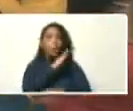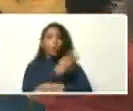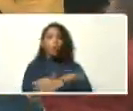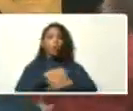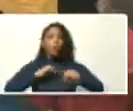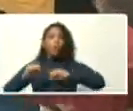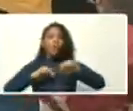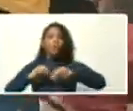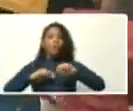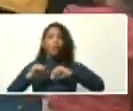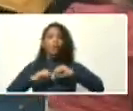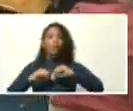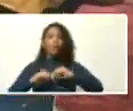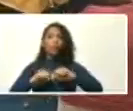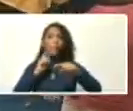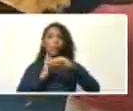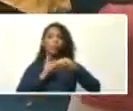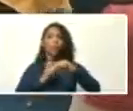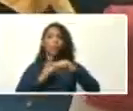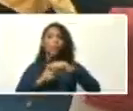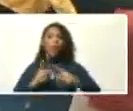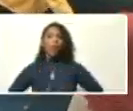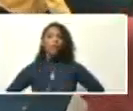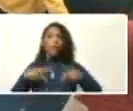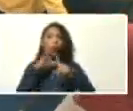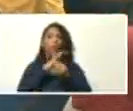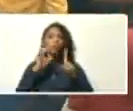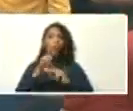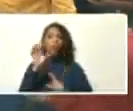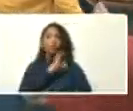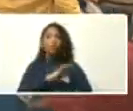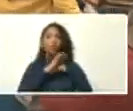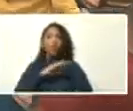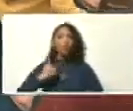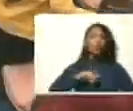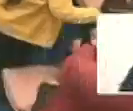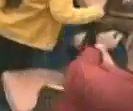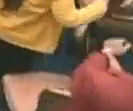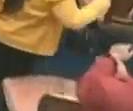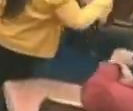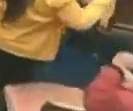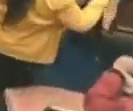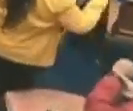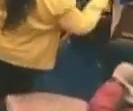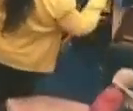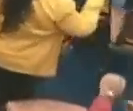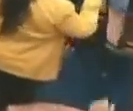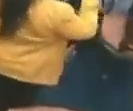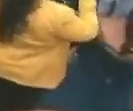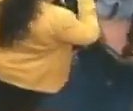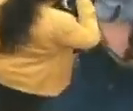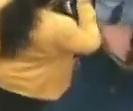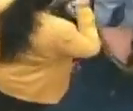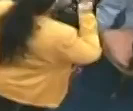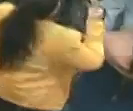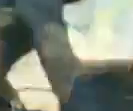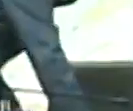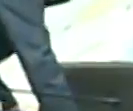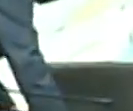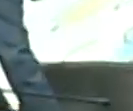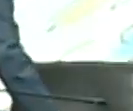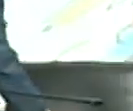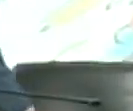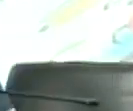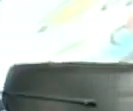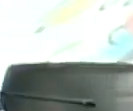que impacta de manera positiva la vida cultural, social de nuestro país y aboga también, entre otros temas, por la hermandad,